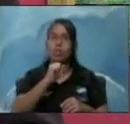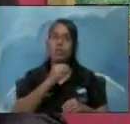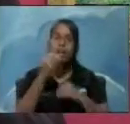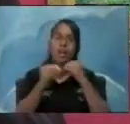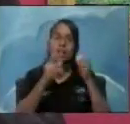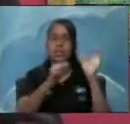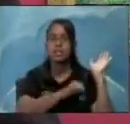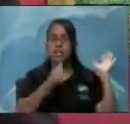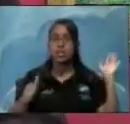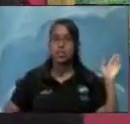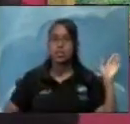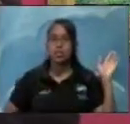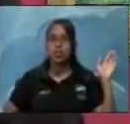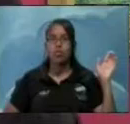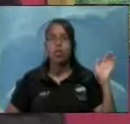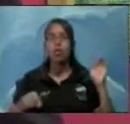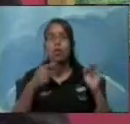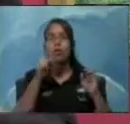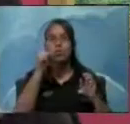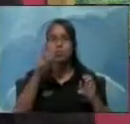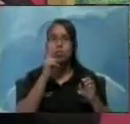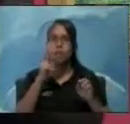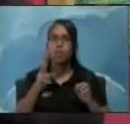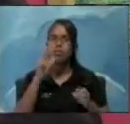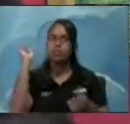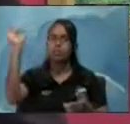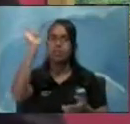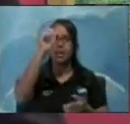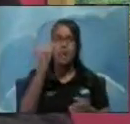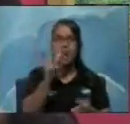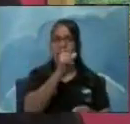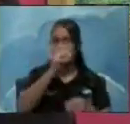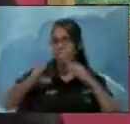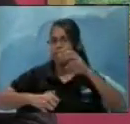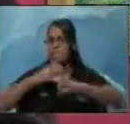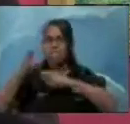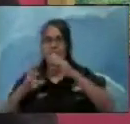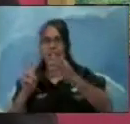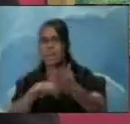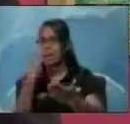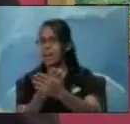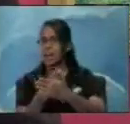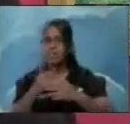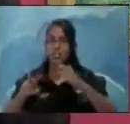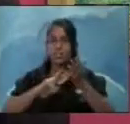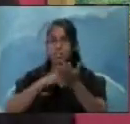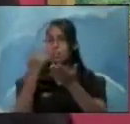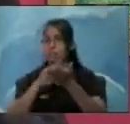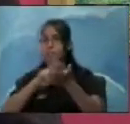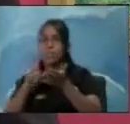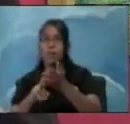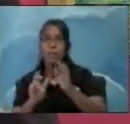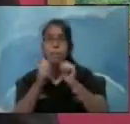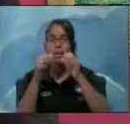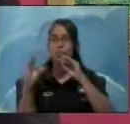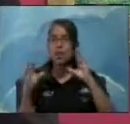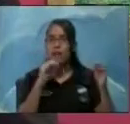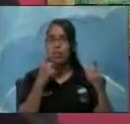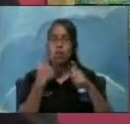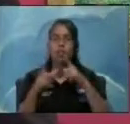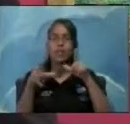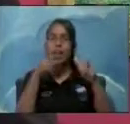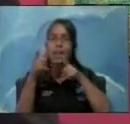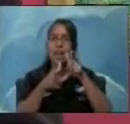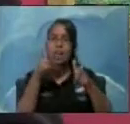Señor alabado sea Dios cuando usted ve en una campaña la gente dando vuelas cae el suelo empiezan a hablar otras lenguas